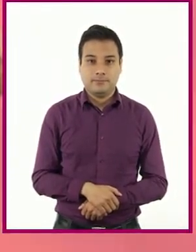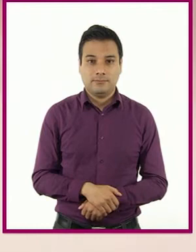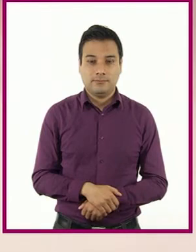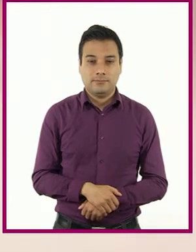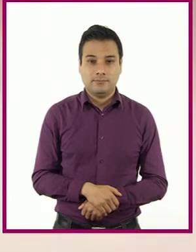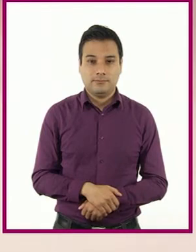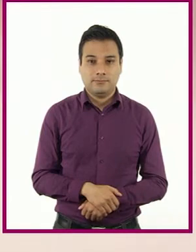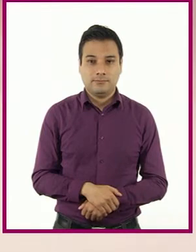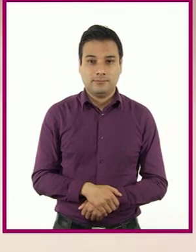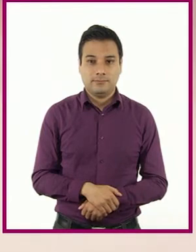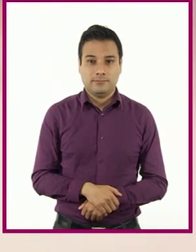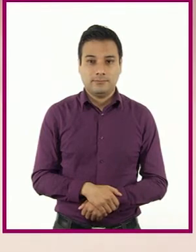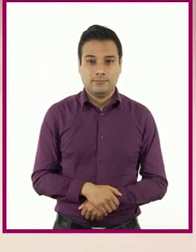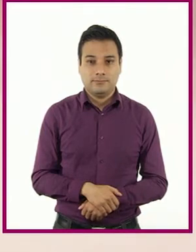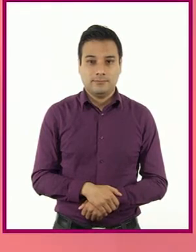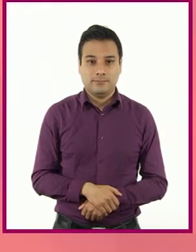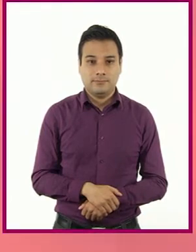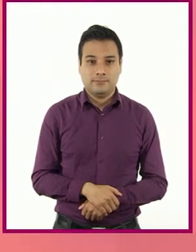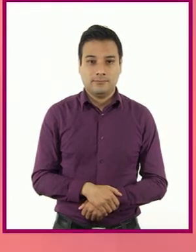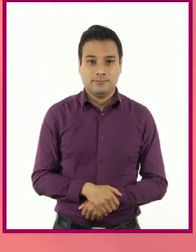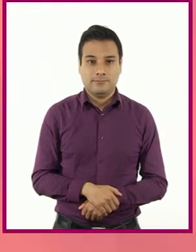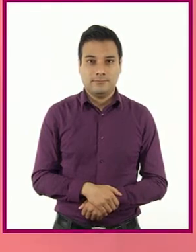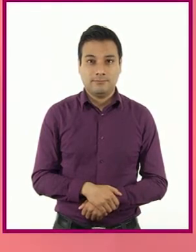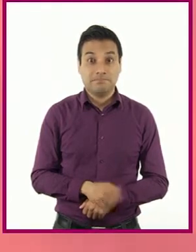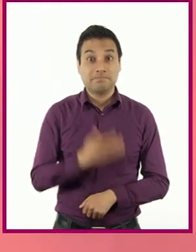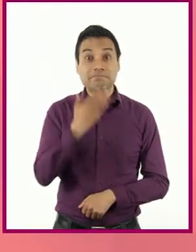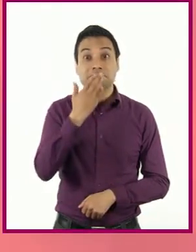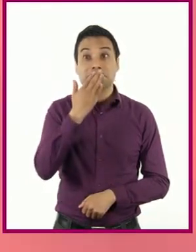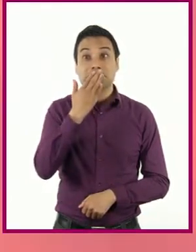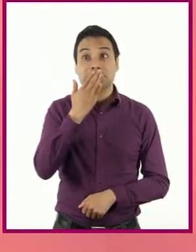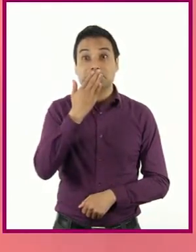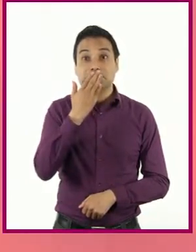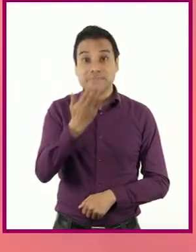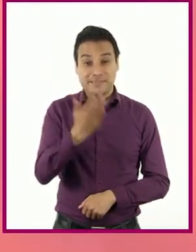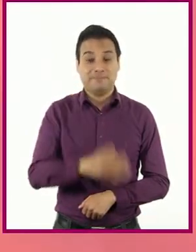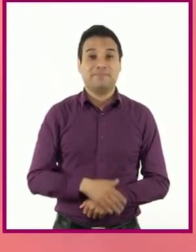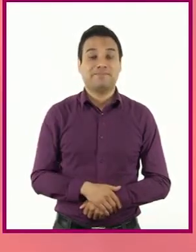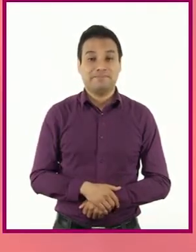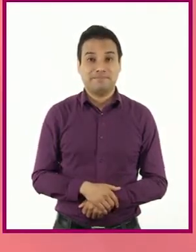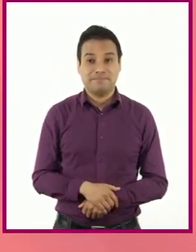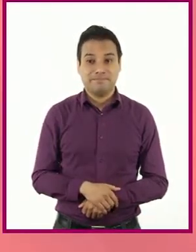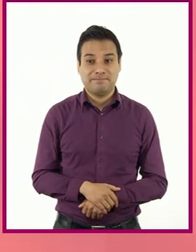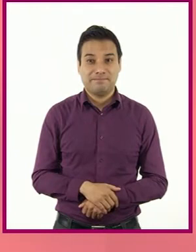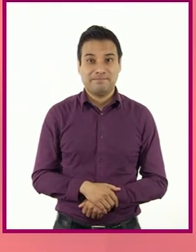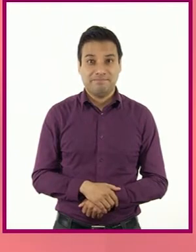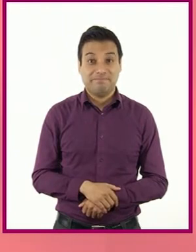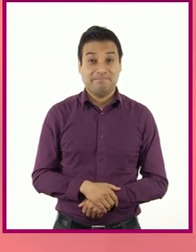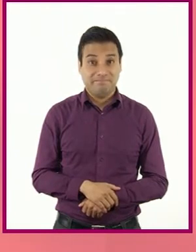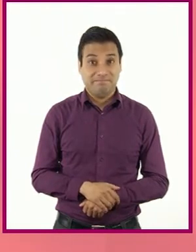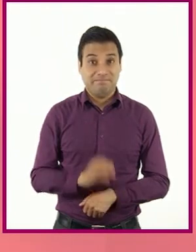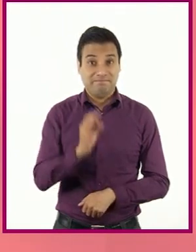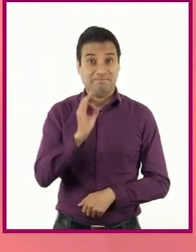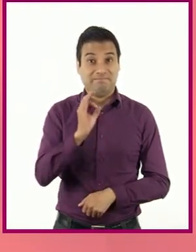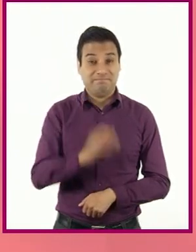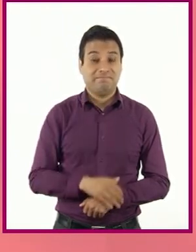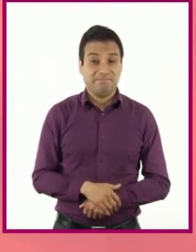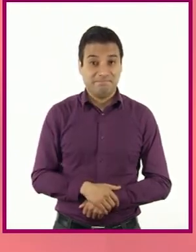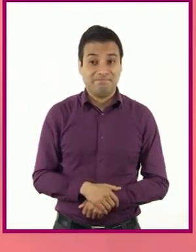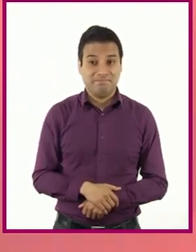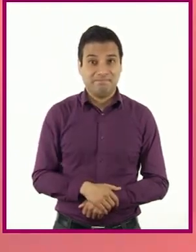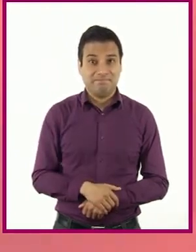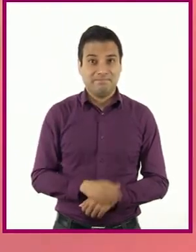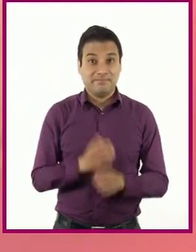Oye, qué bien nos salió el reto. Excelente, pero ahora vamos con el